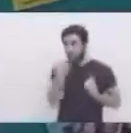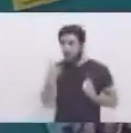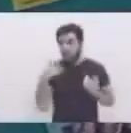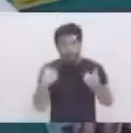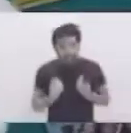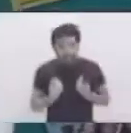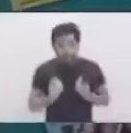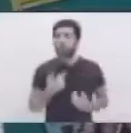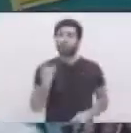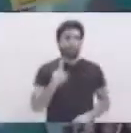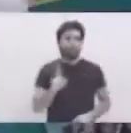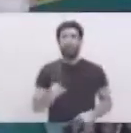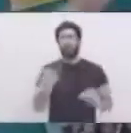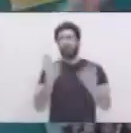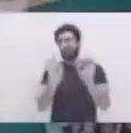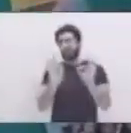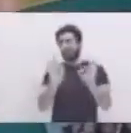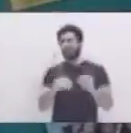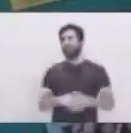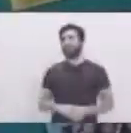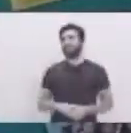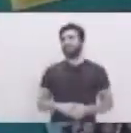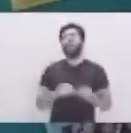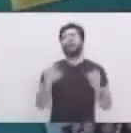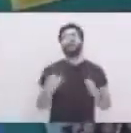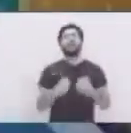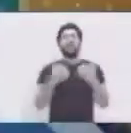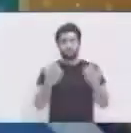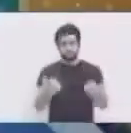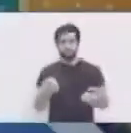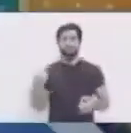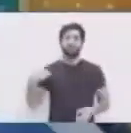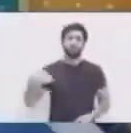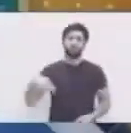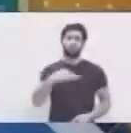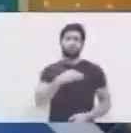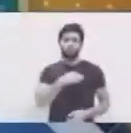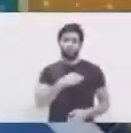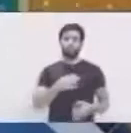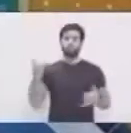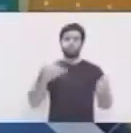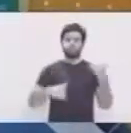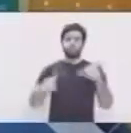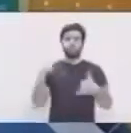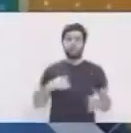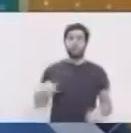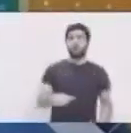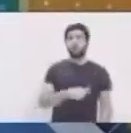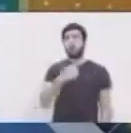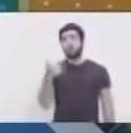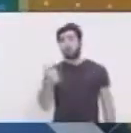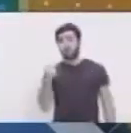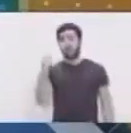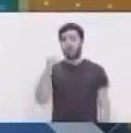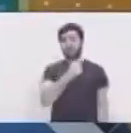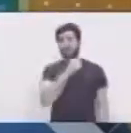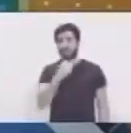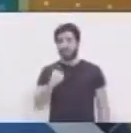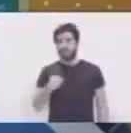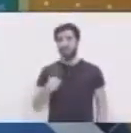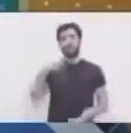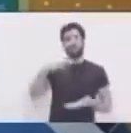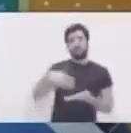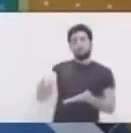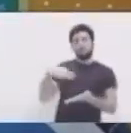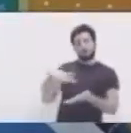ustedes? Muy bien. Entonces, vamos a jugar con otra canción. Esta canción se llama El baile del movimiento. ¿Qué crees tú que